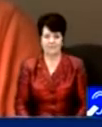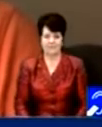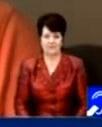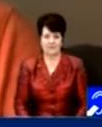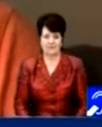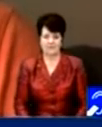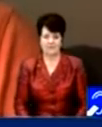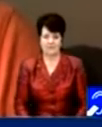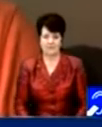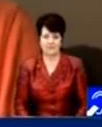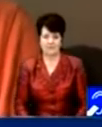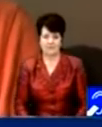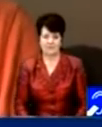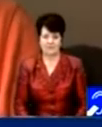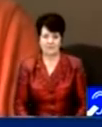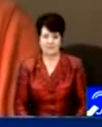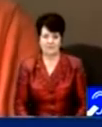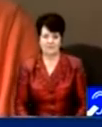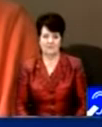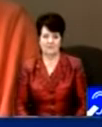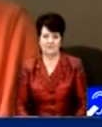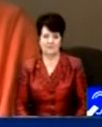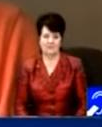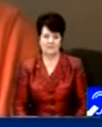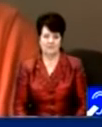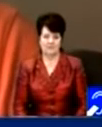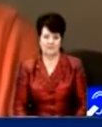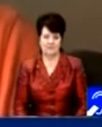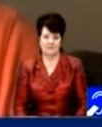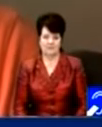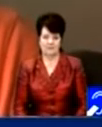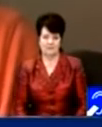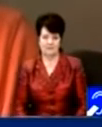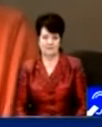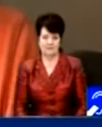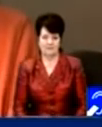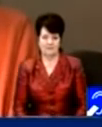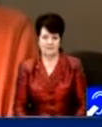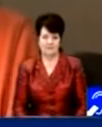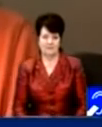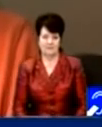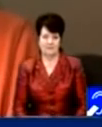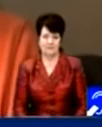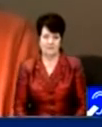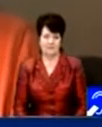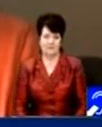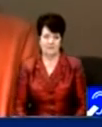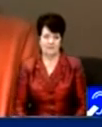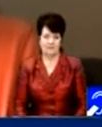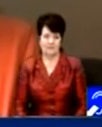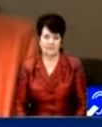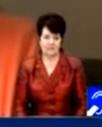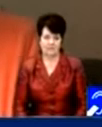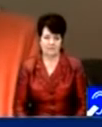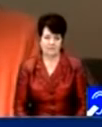maneras y diferentes de enseñar y yo estoy intentando que eso se haga realidad, ¿no? De hecho, trabajo con gente y esa